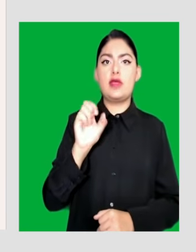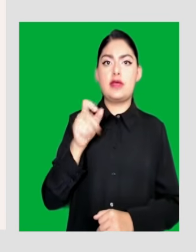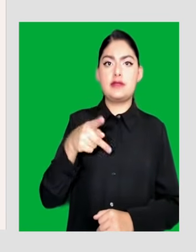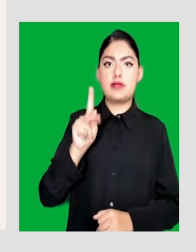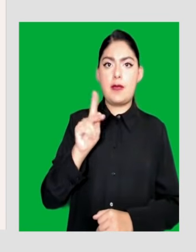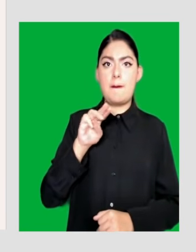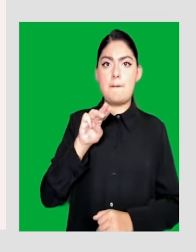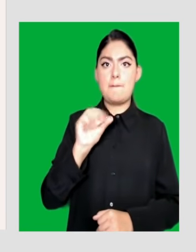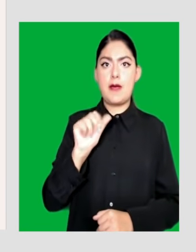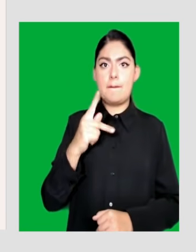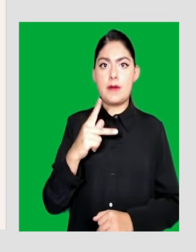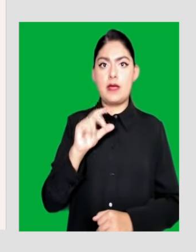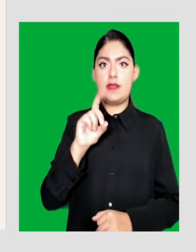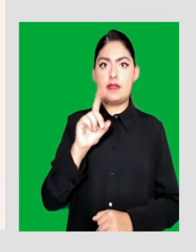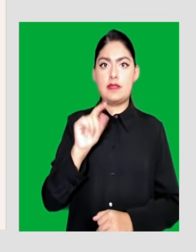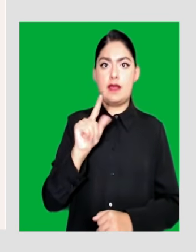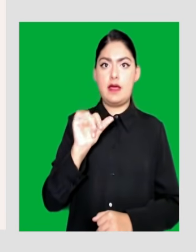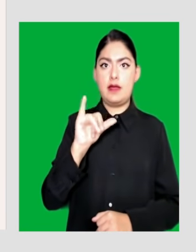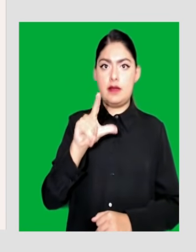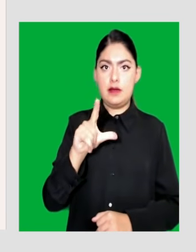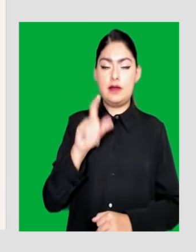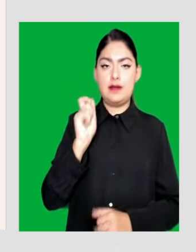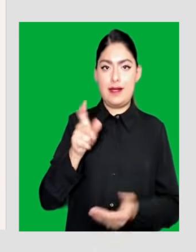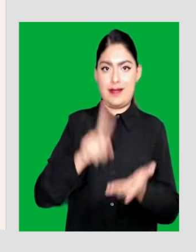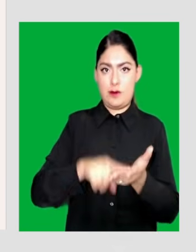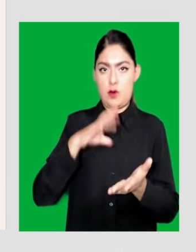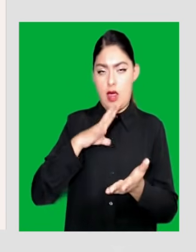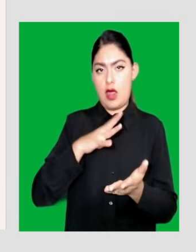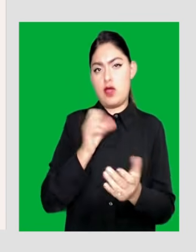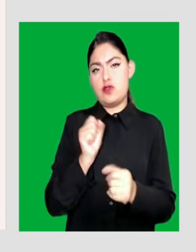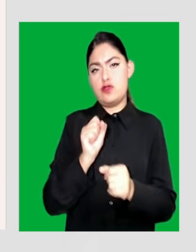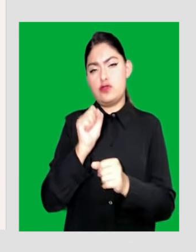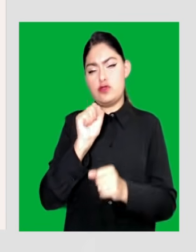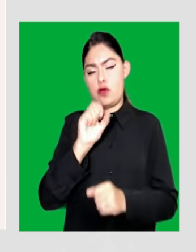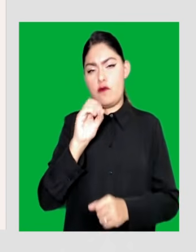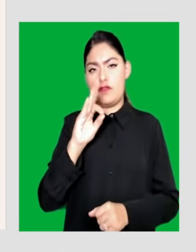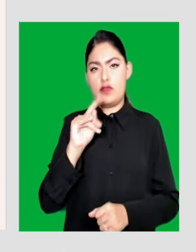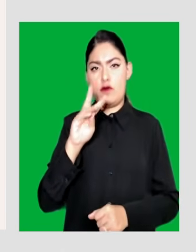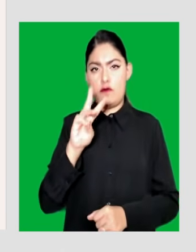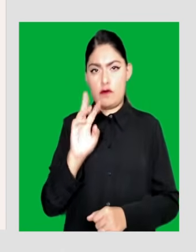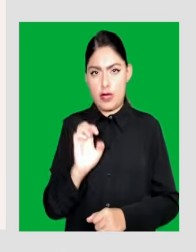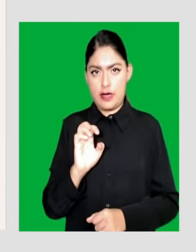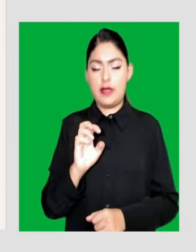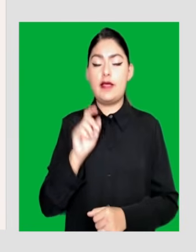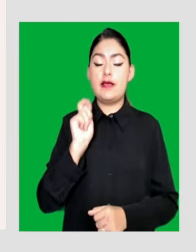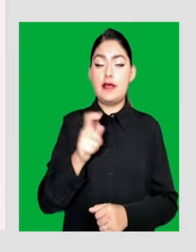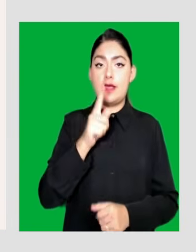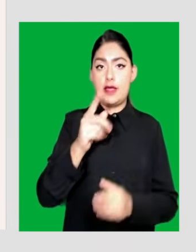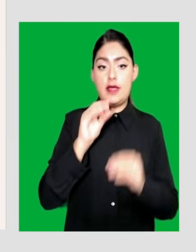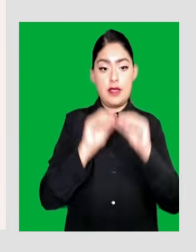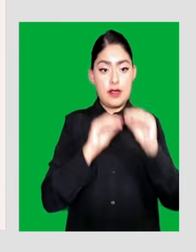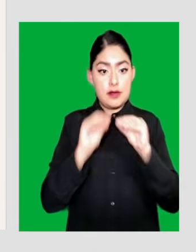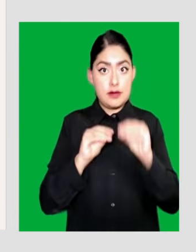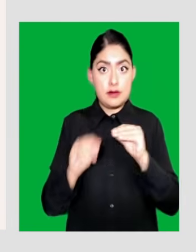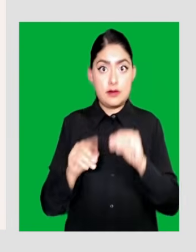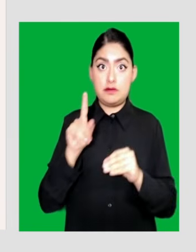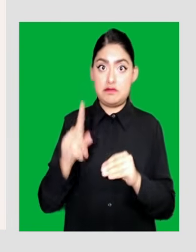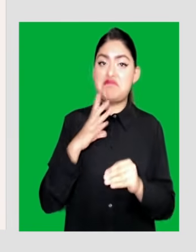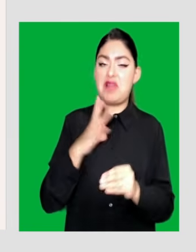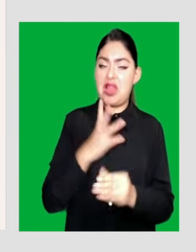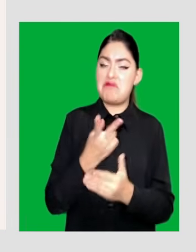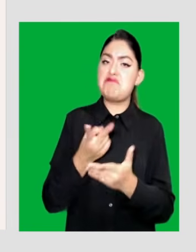utilizaremos en este curso. ArcGIS, este es un SIG principalmente vectorial, conocido por su poderoso conjunto